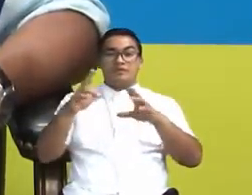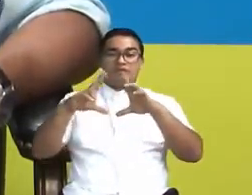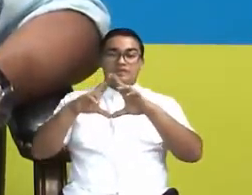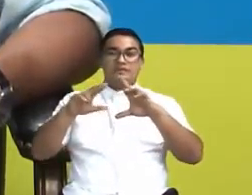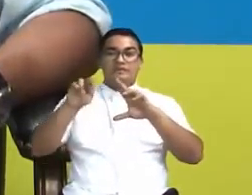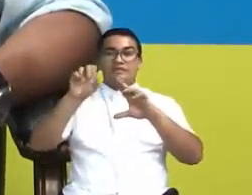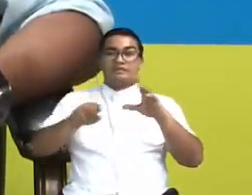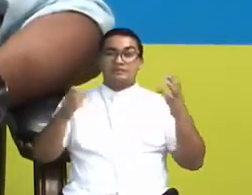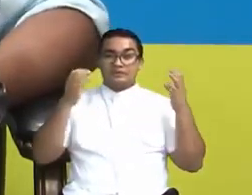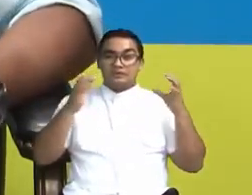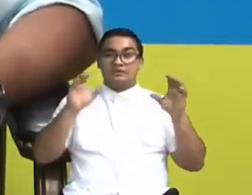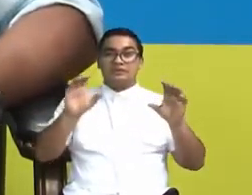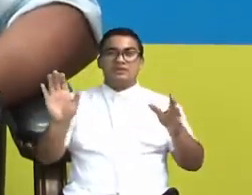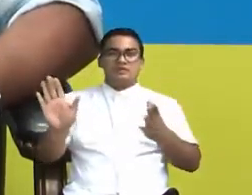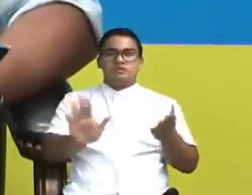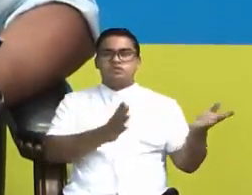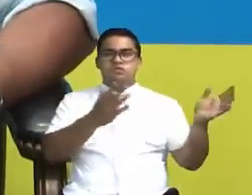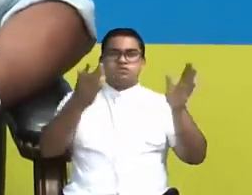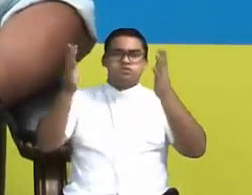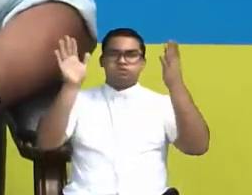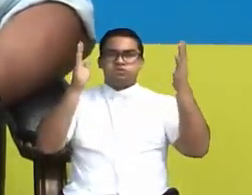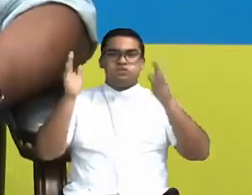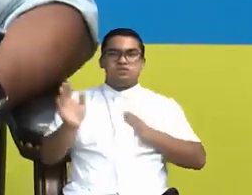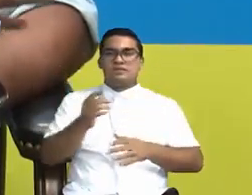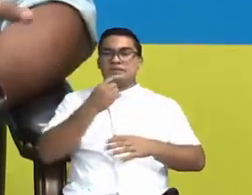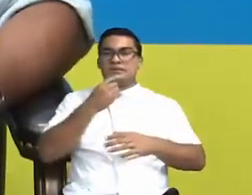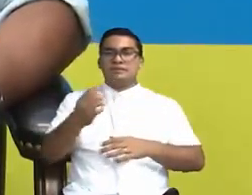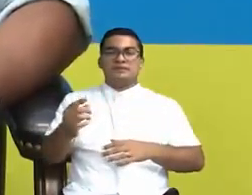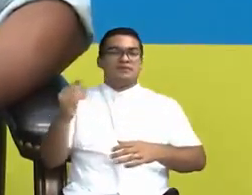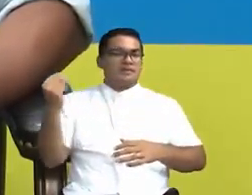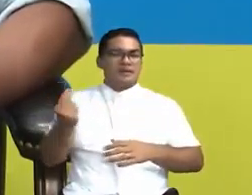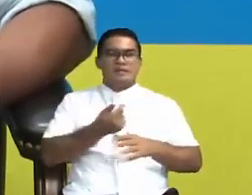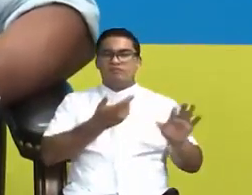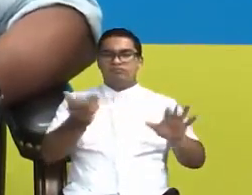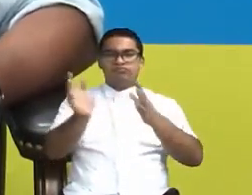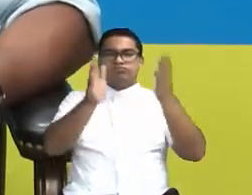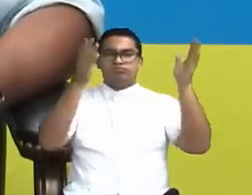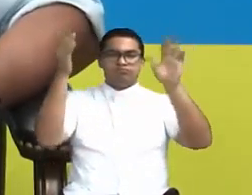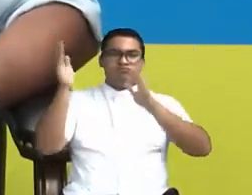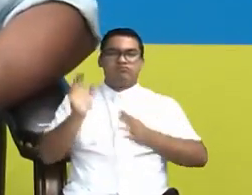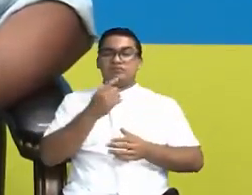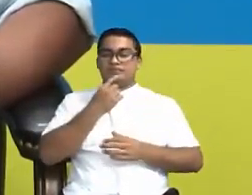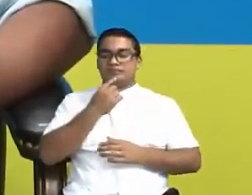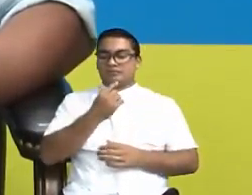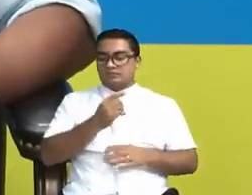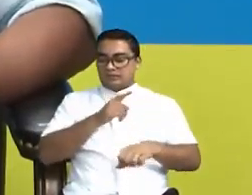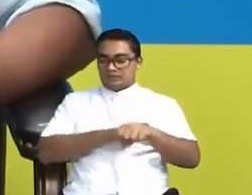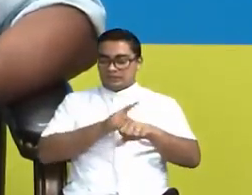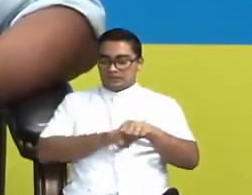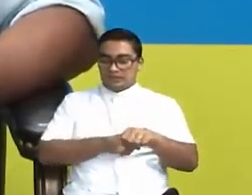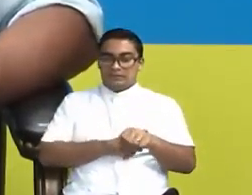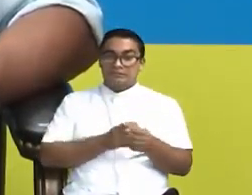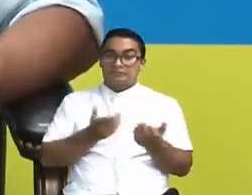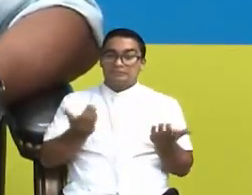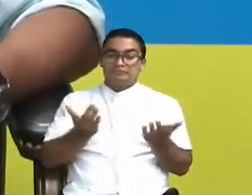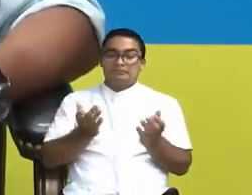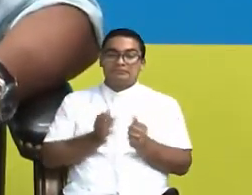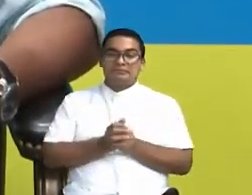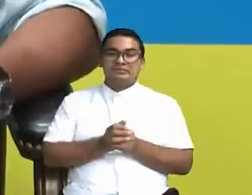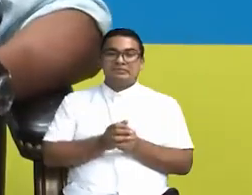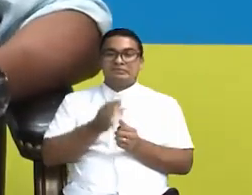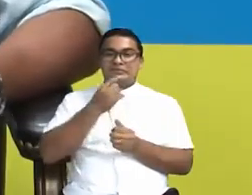Caribe. Ráfagas de viento superior en velocidad, precisamente por el tiempo en que estamos, que estamos en